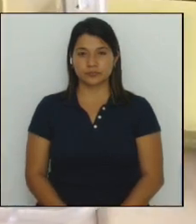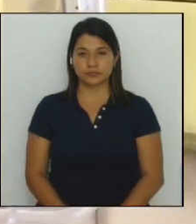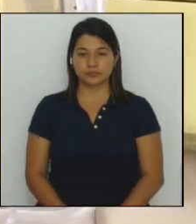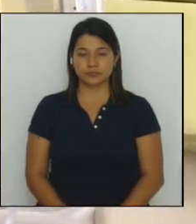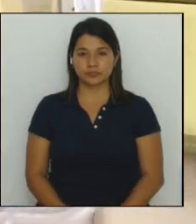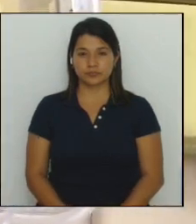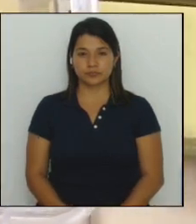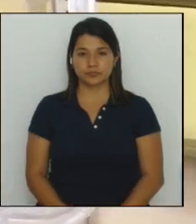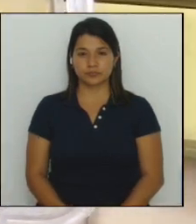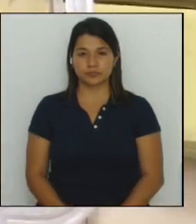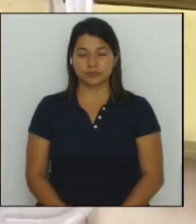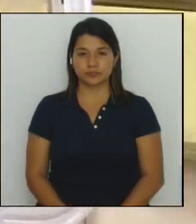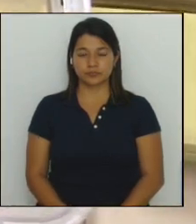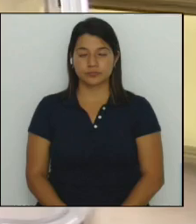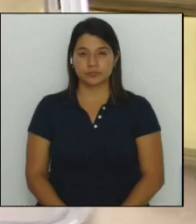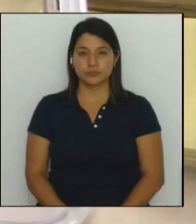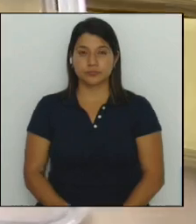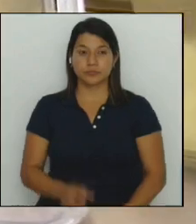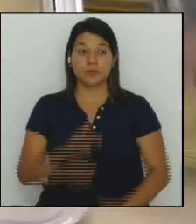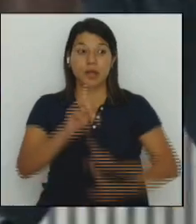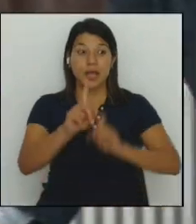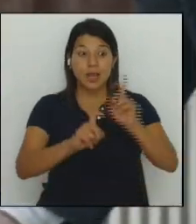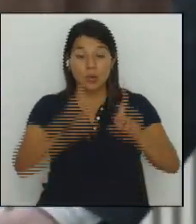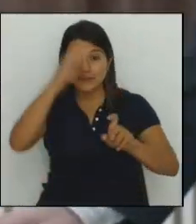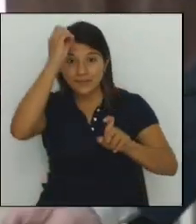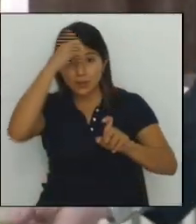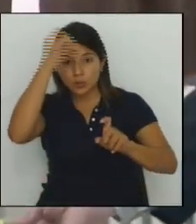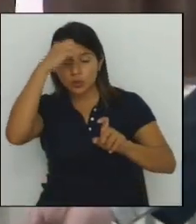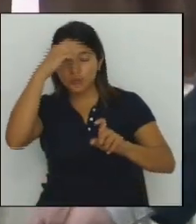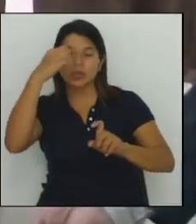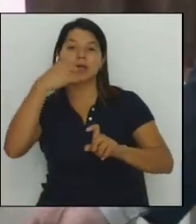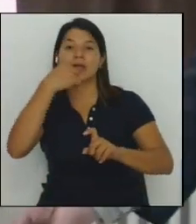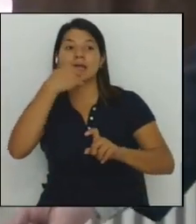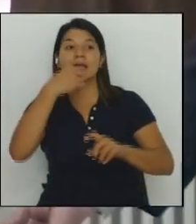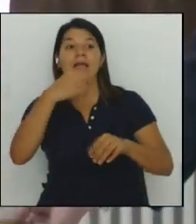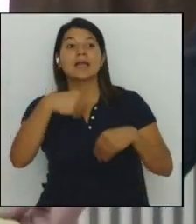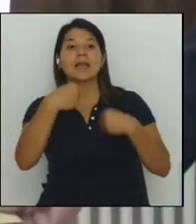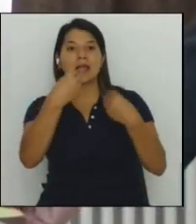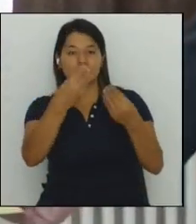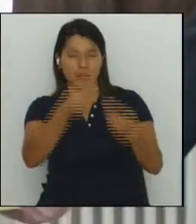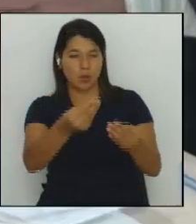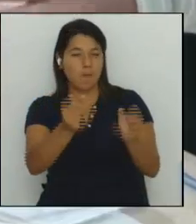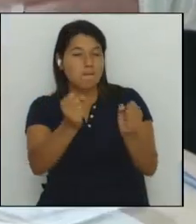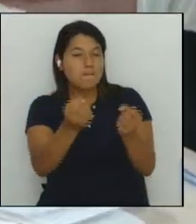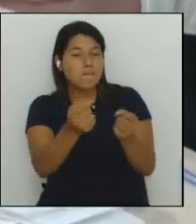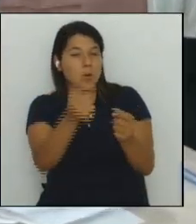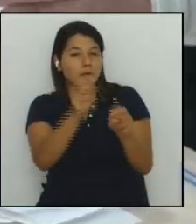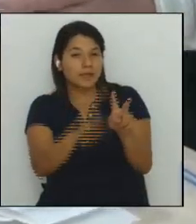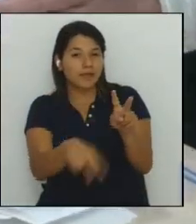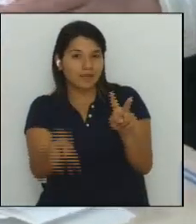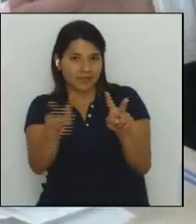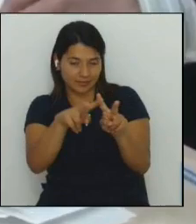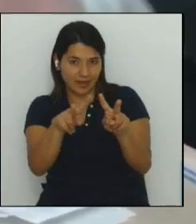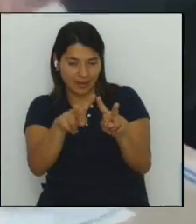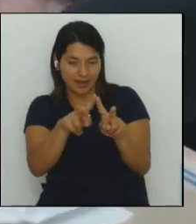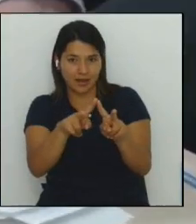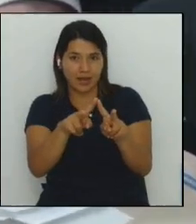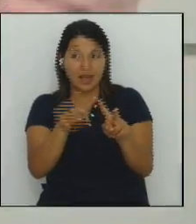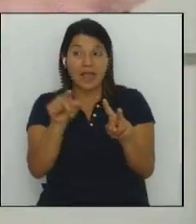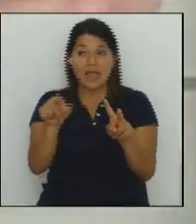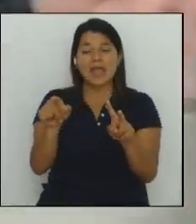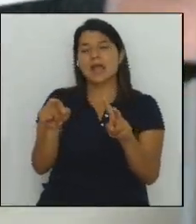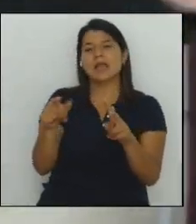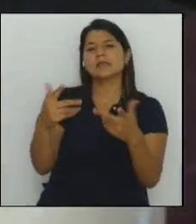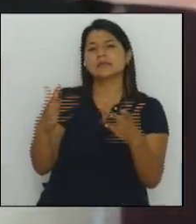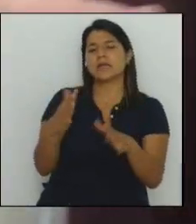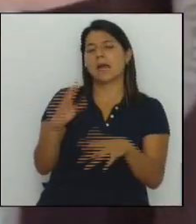Las encuestas de opinión habían dado a Kılıçdaroğlu una ligera ventaja sobre Erdogan, que lleva gobernando Turquía como primer ministro y luego como